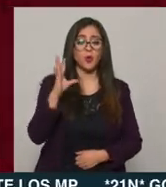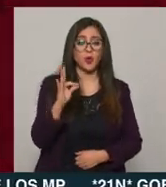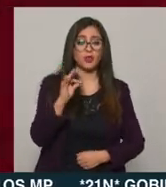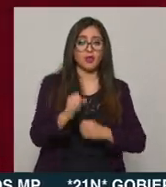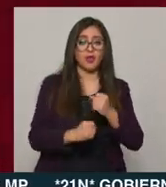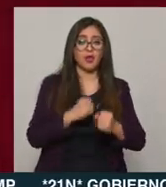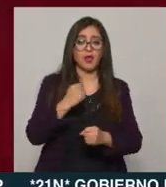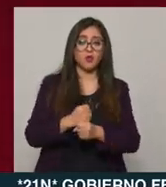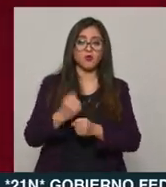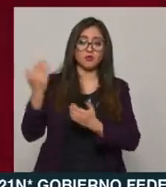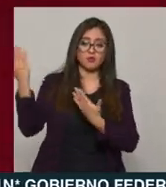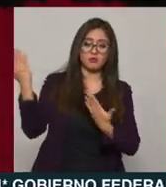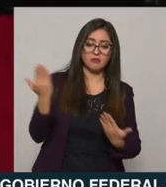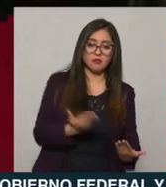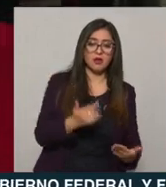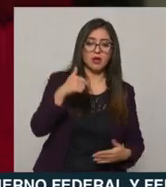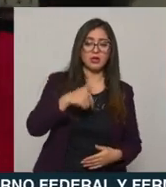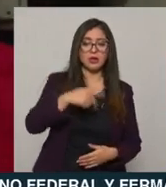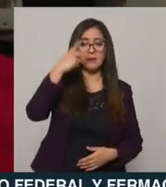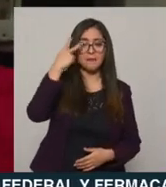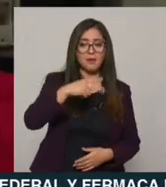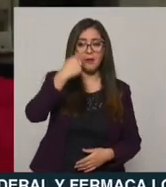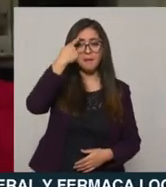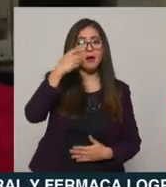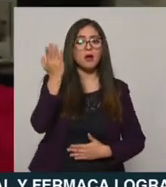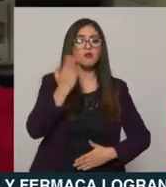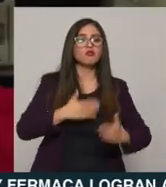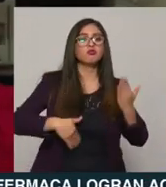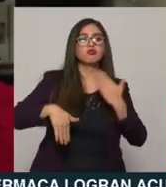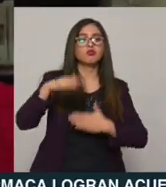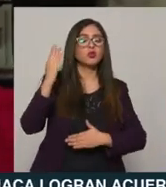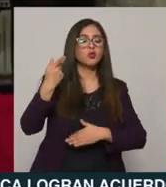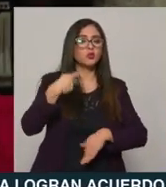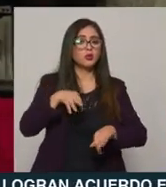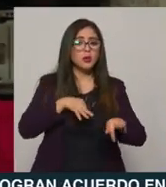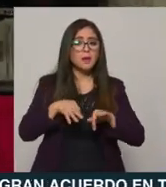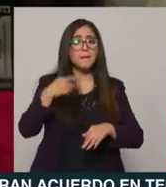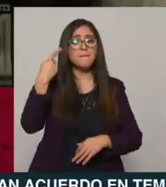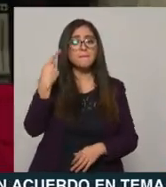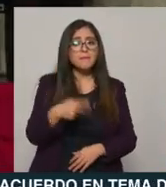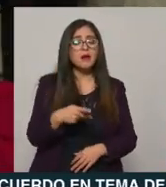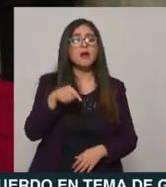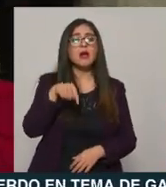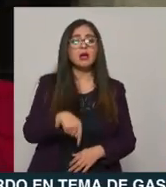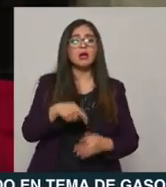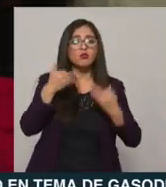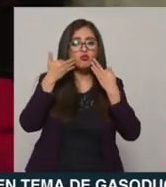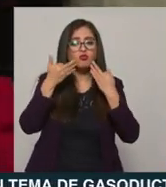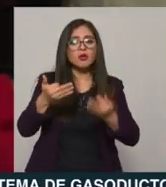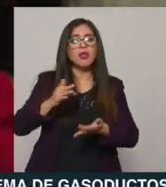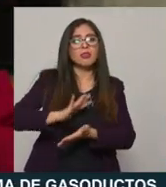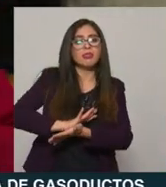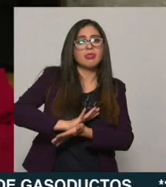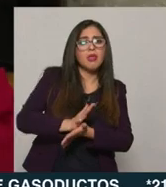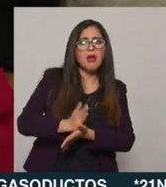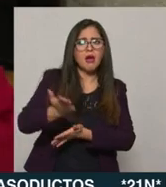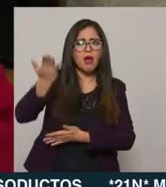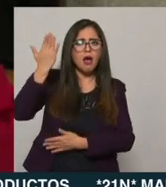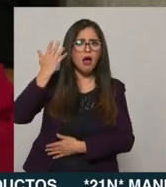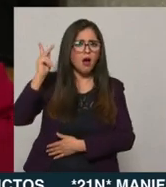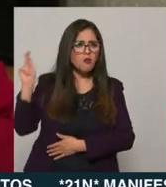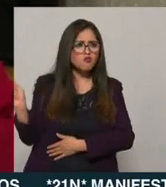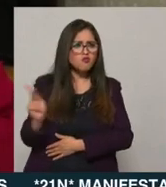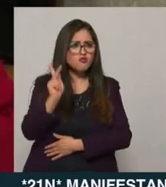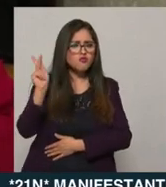a la Ciudad de México para superarse y tener un mejor futuro. Sin embargo, sufrió la discriminación que en su pueblo nunca